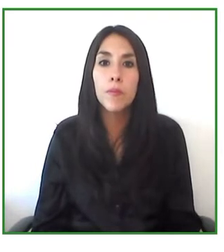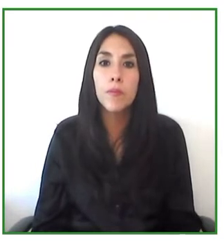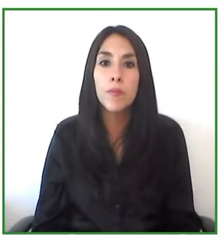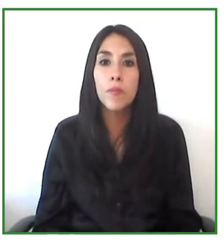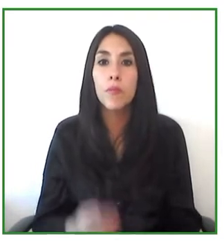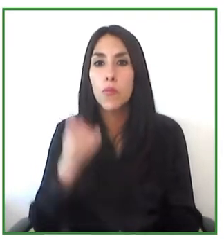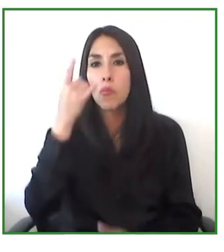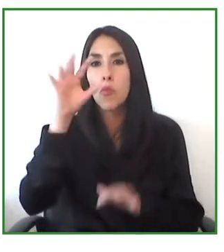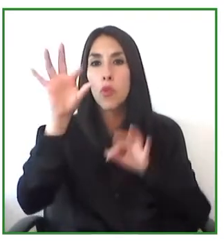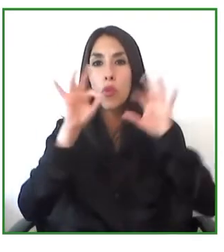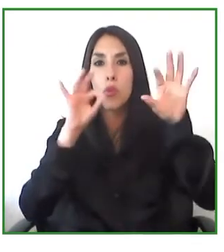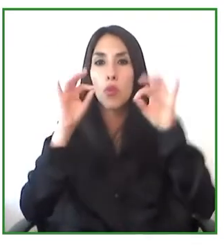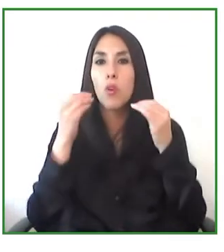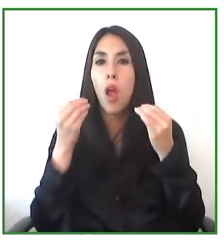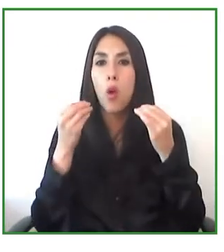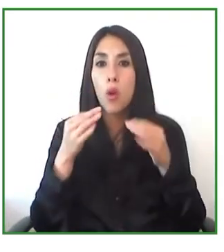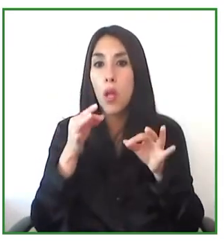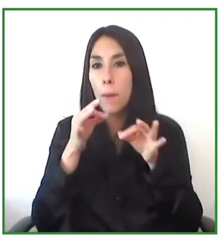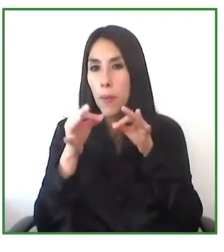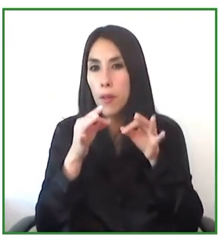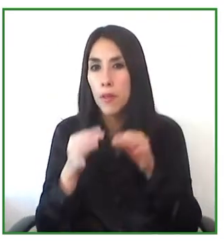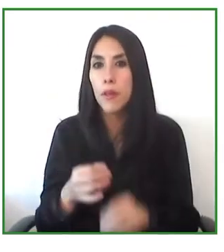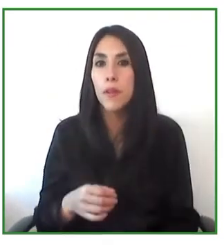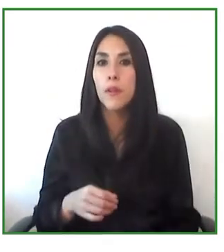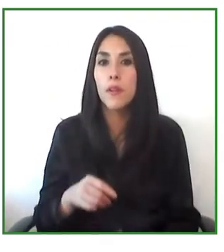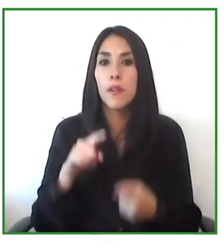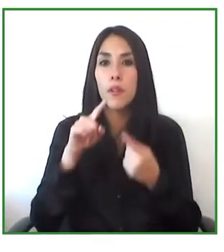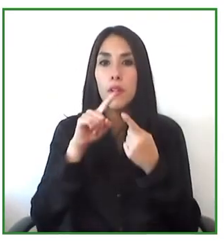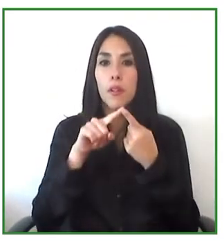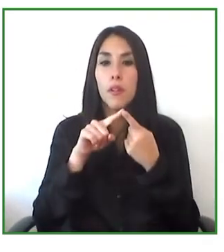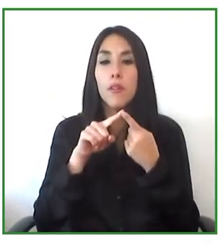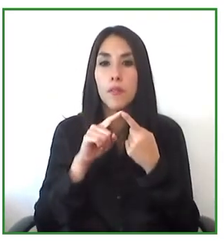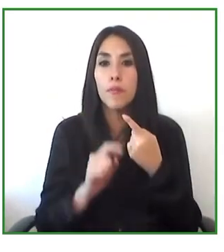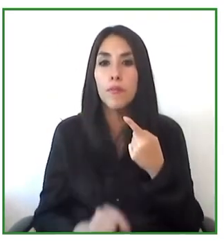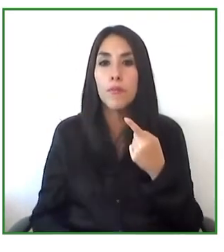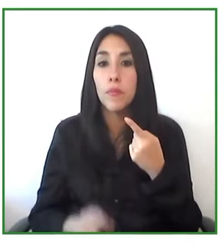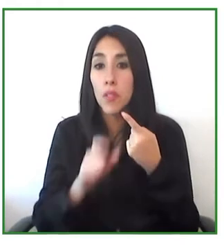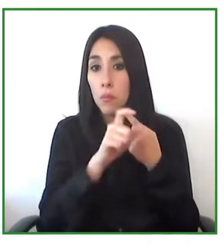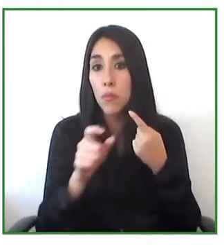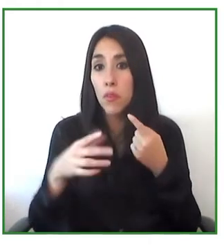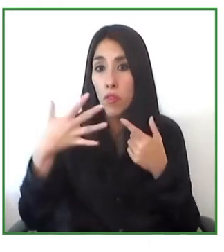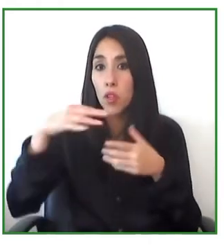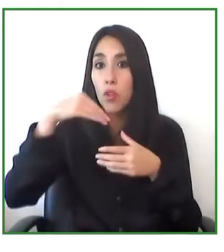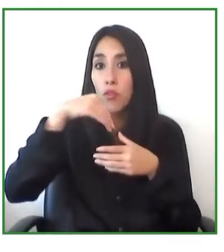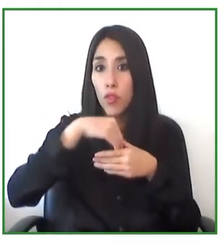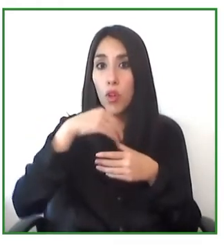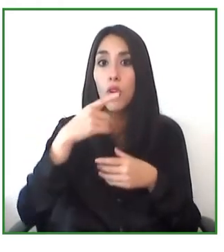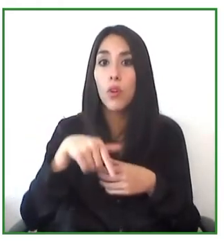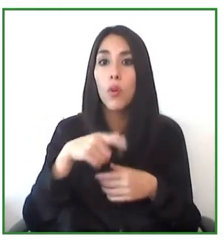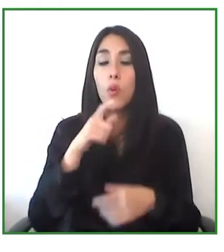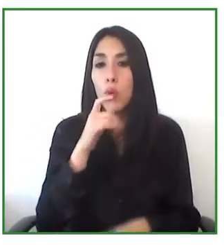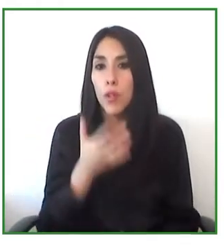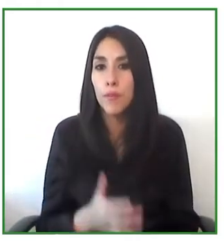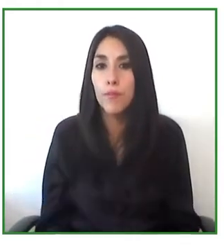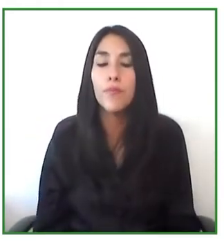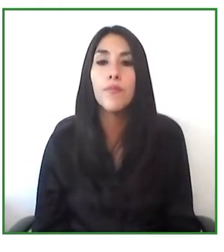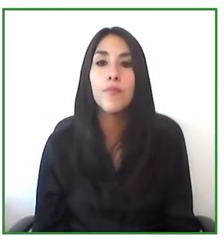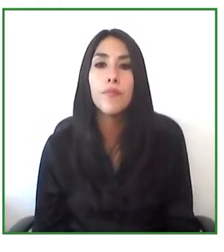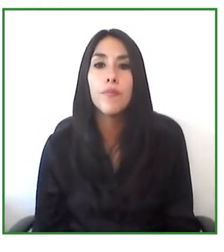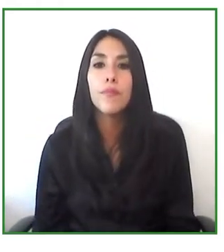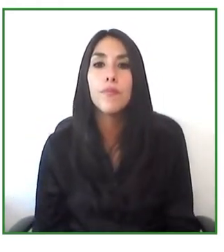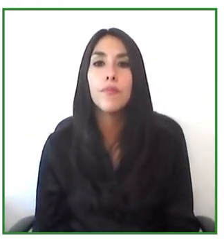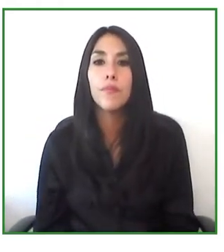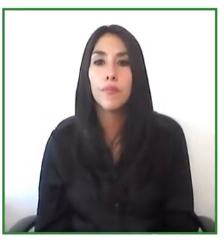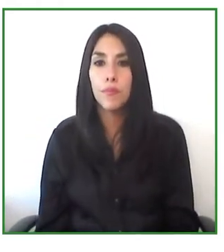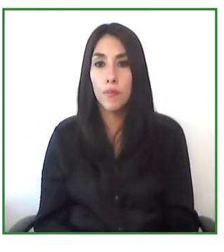a traer los números de candidatos que tenemos registro en nuestra plataforma.